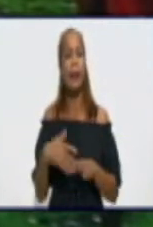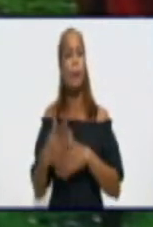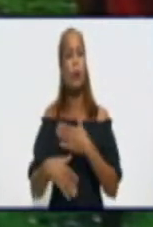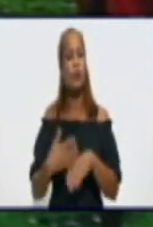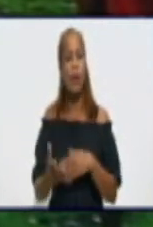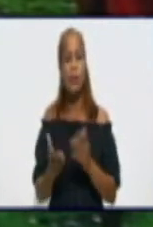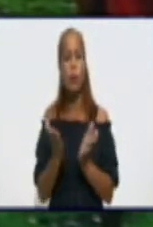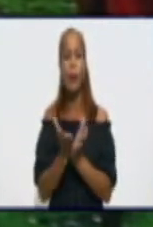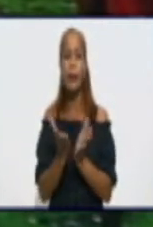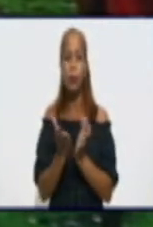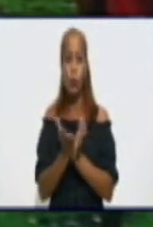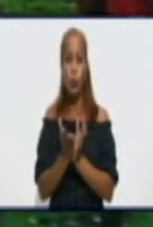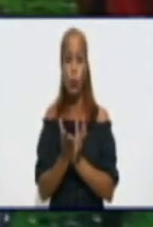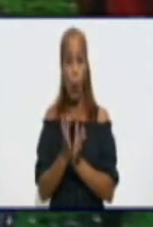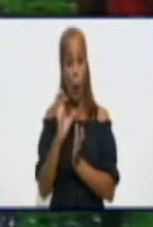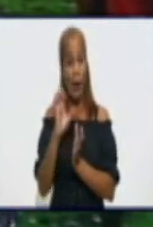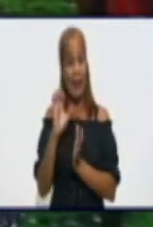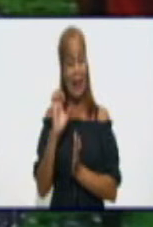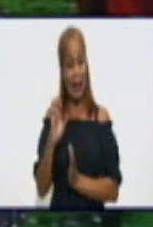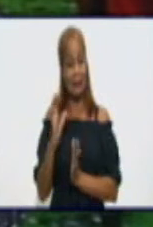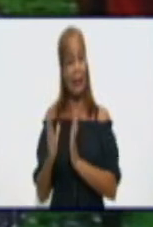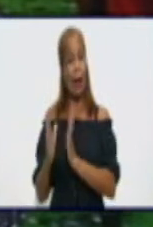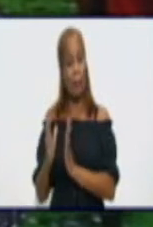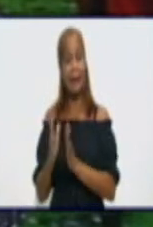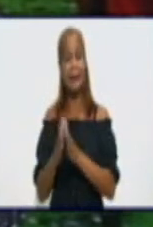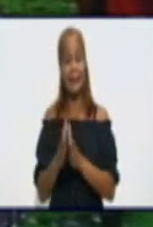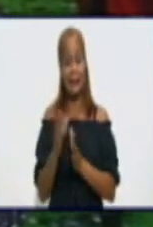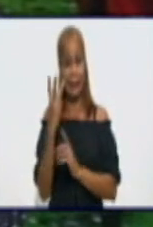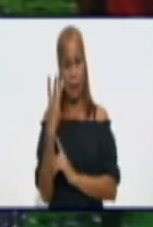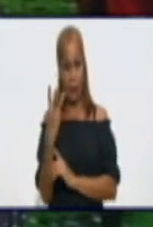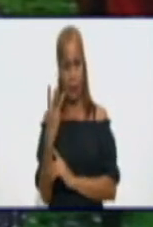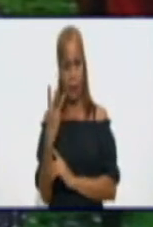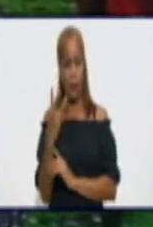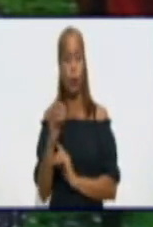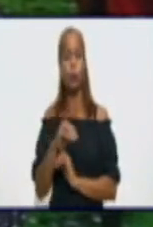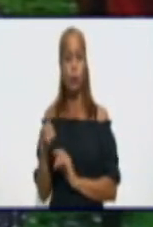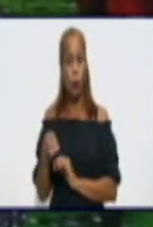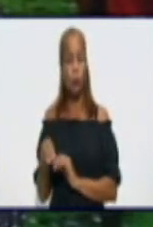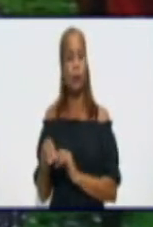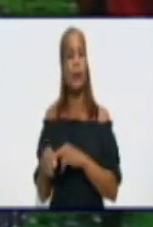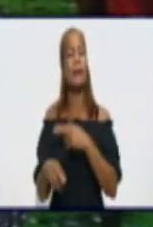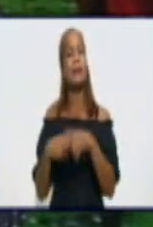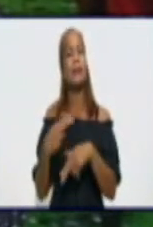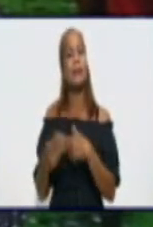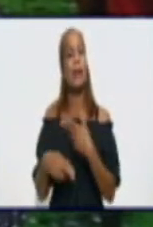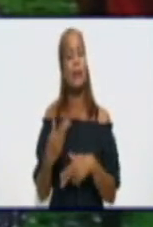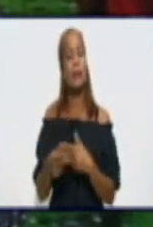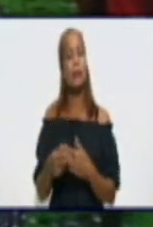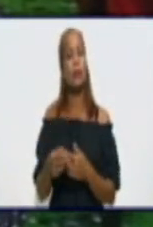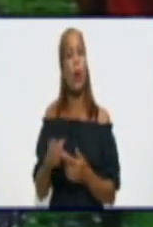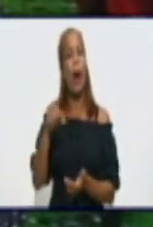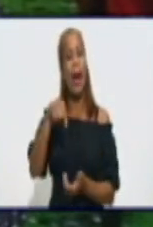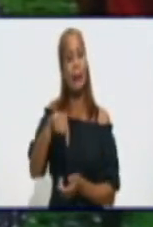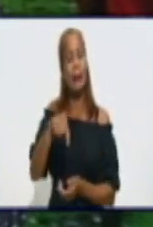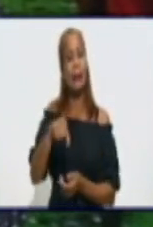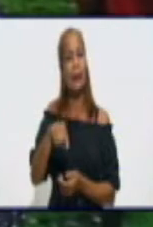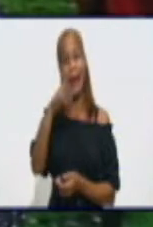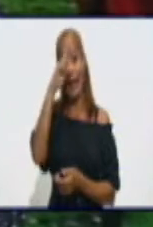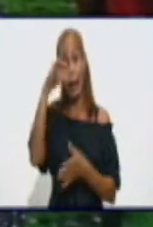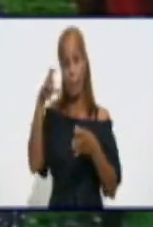vacunal Abdala, que se escogió el centro ambulatorio, lo que todas las personas conocen por el pediátrico aquí en Bayamo,